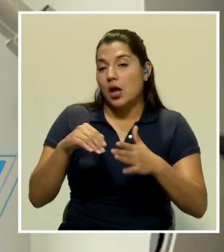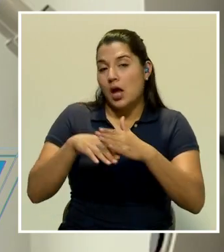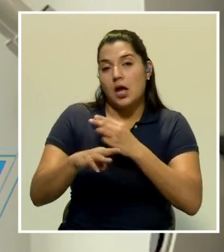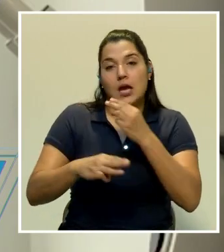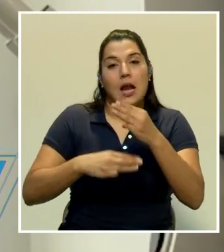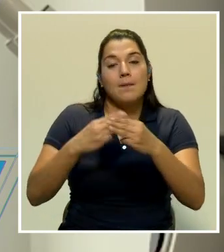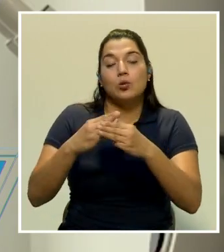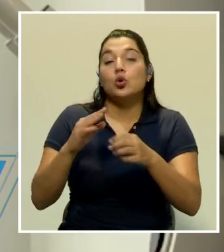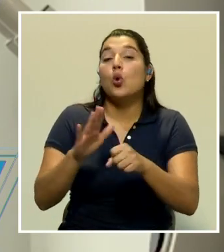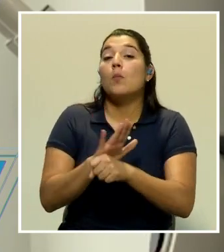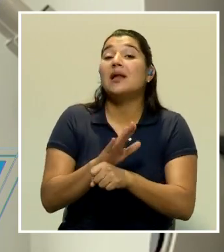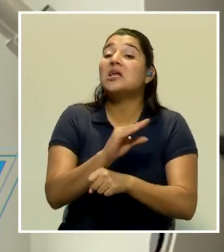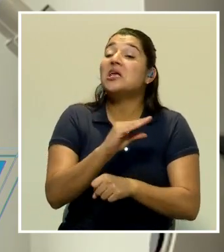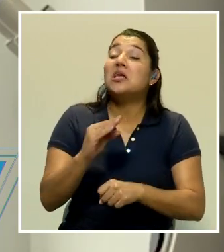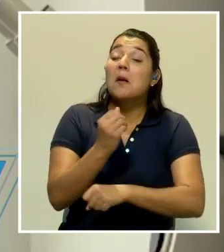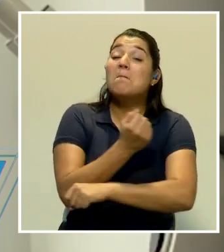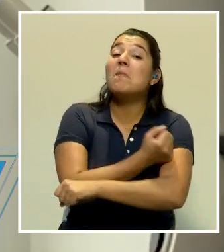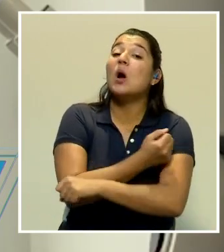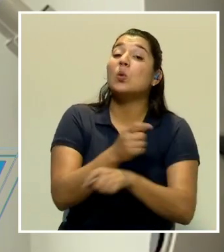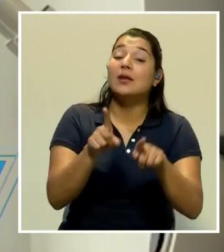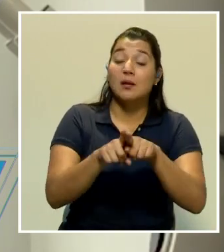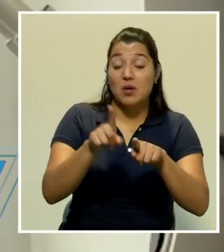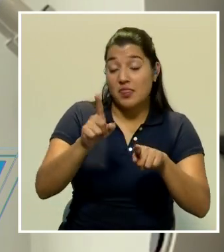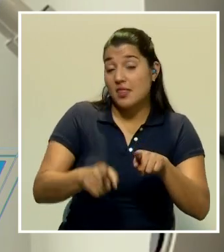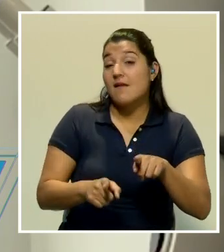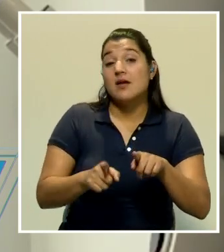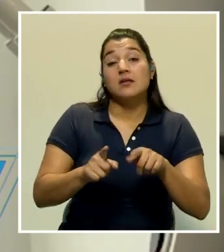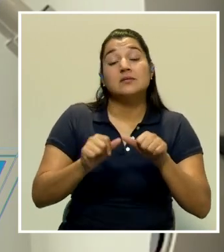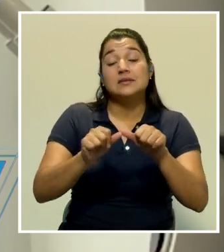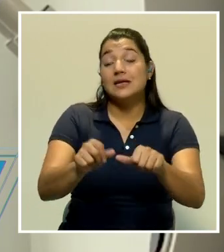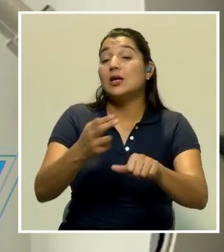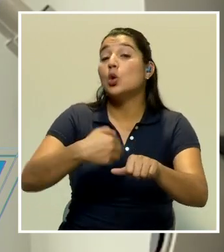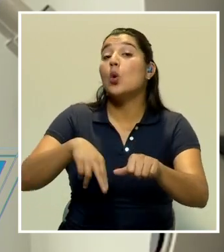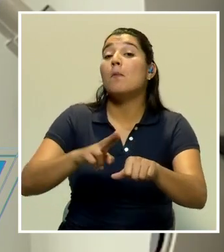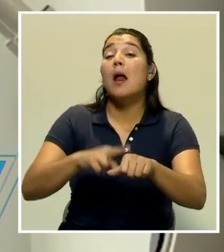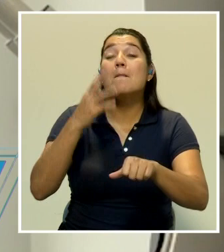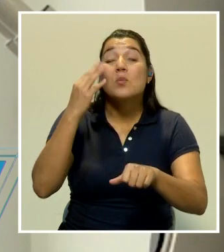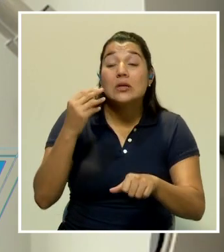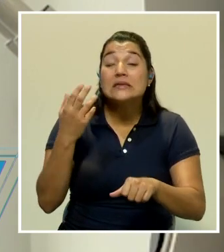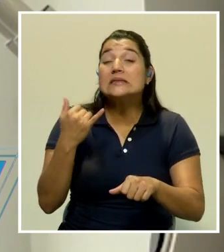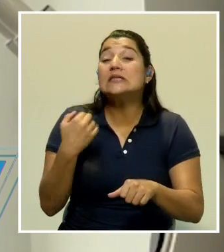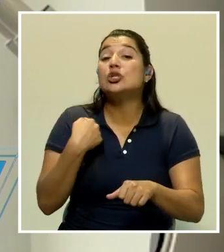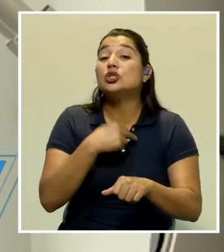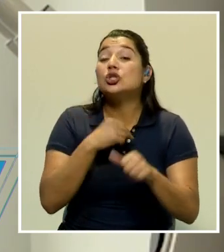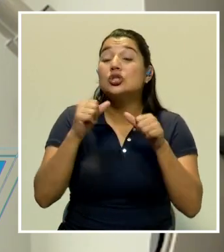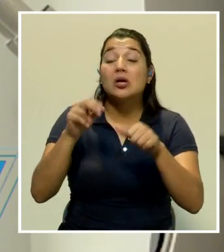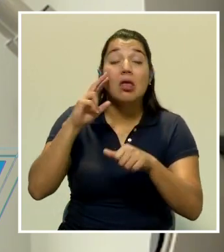debería ser global porque si dejamos varios lugares del mundo inatendidos